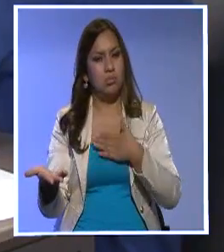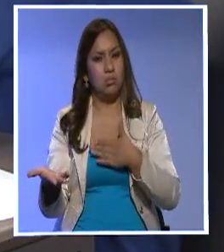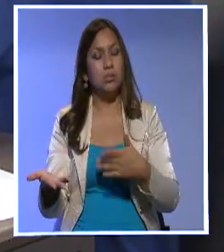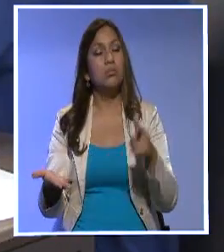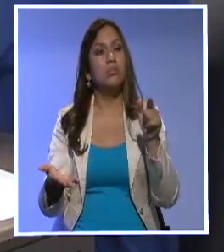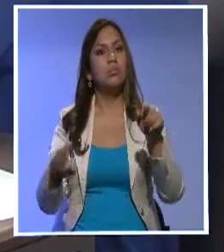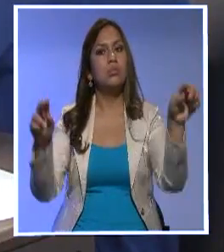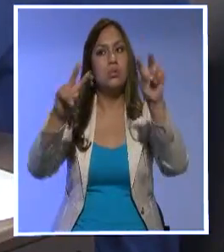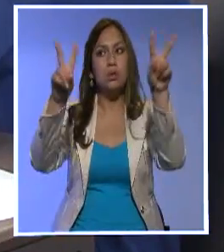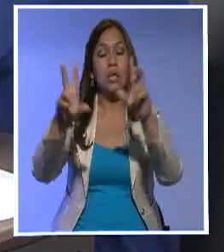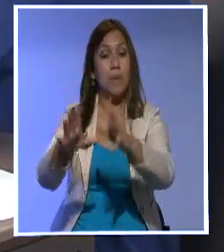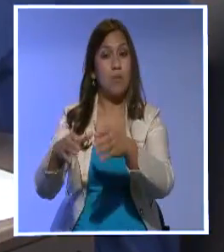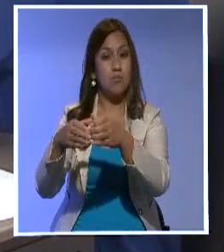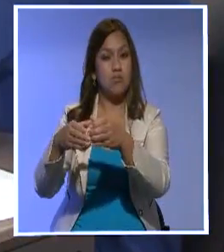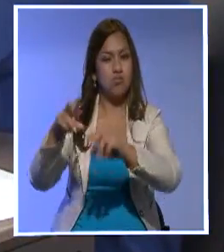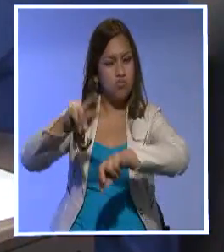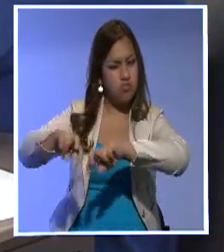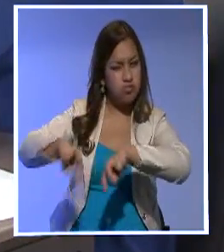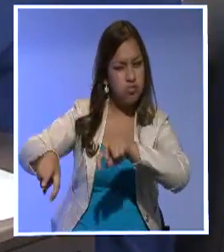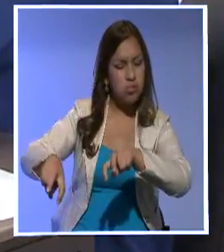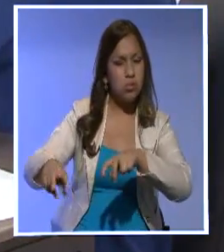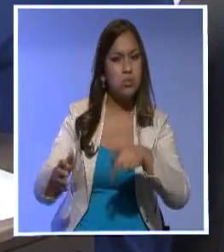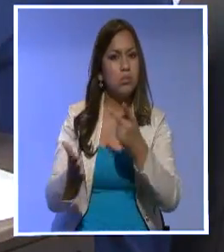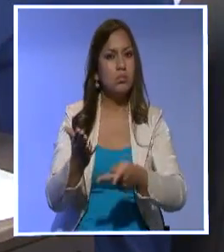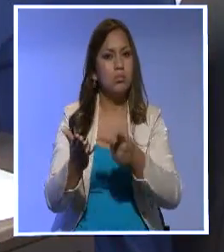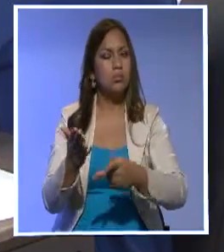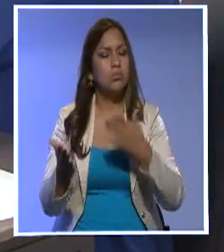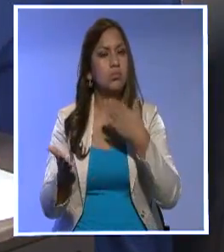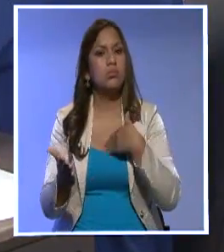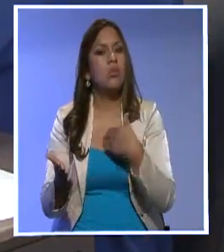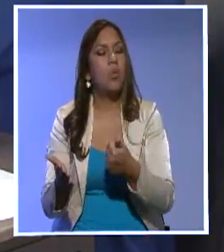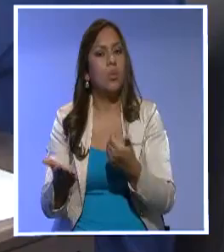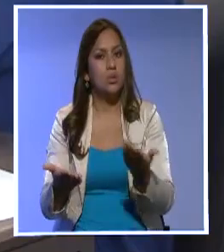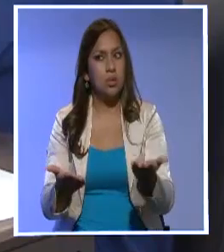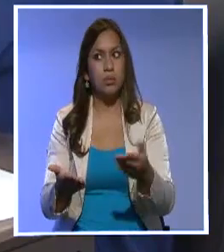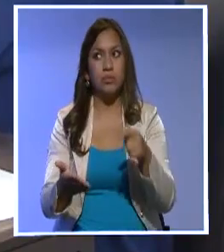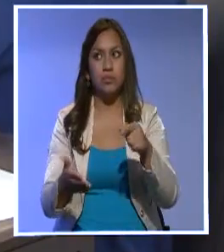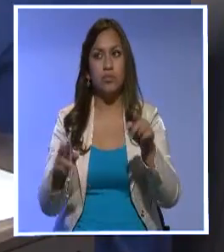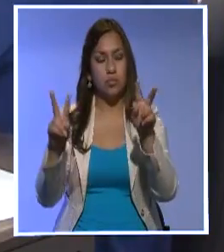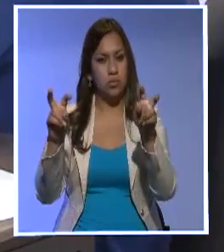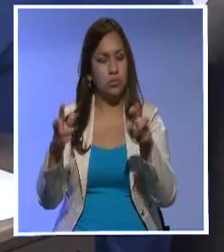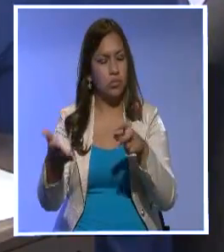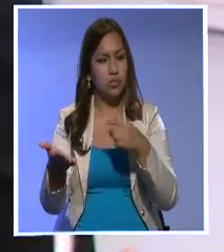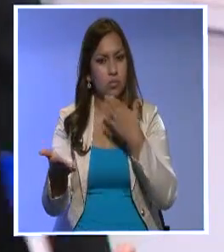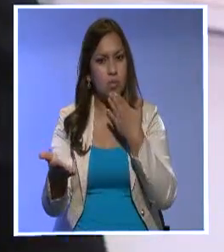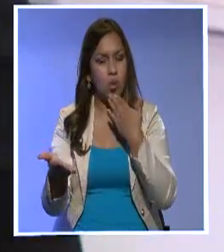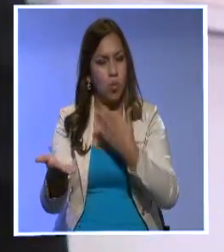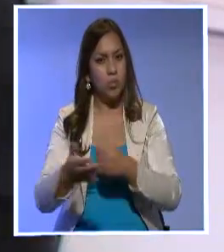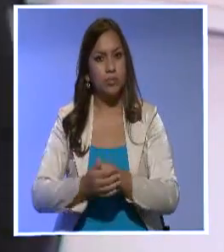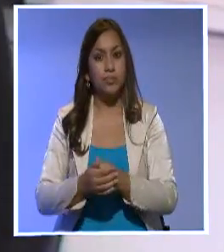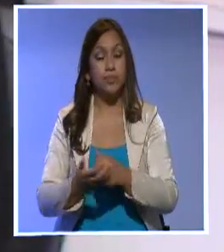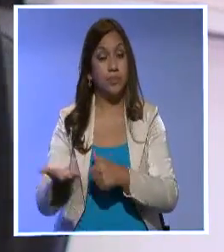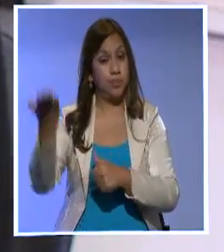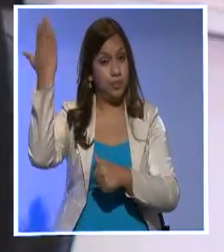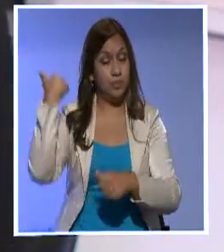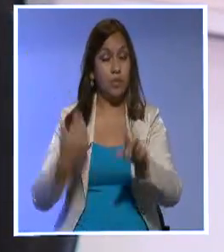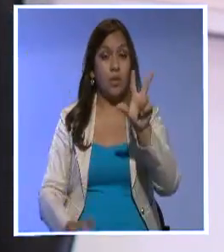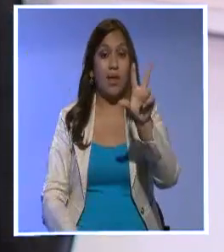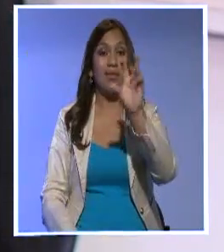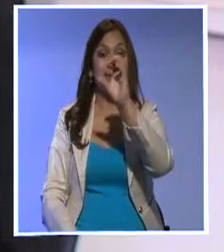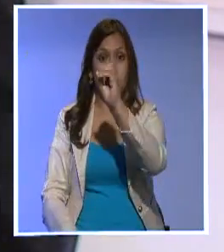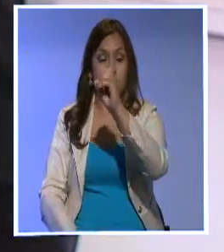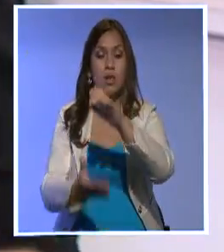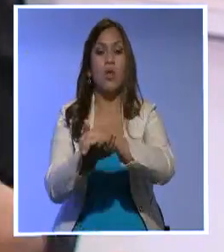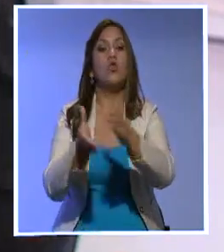fiscalización como funciona en la en la comisión y que debe esperar el país frente al procedimiento bueno el pasado 30 de noviembre fueron